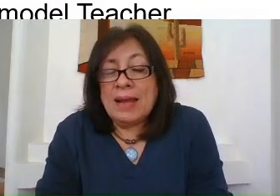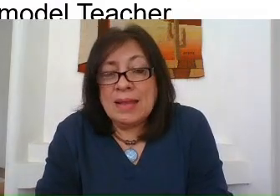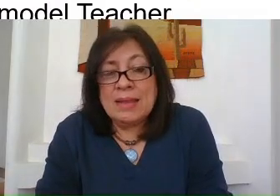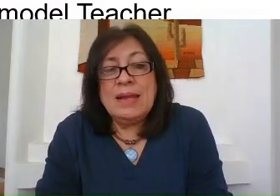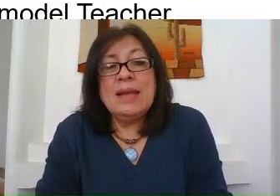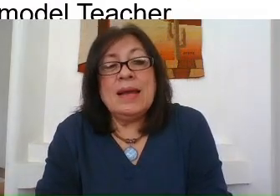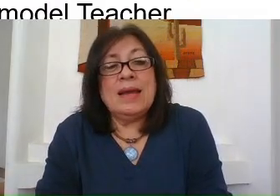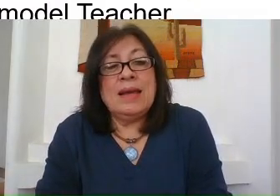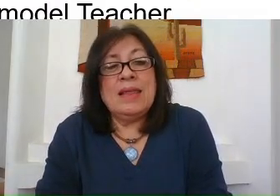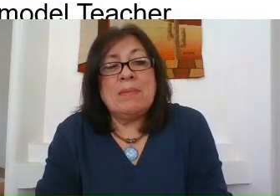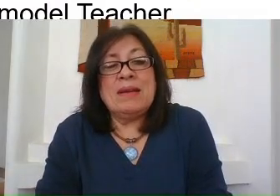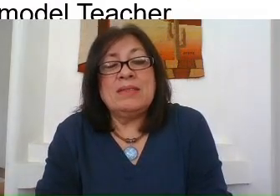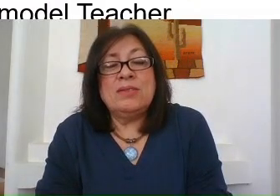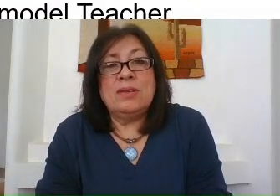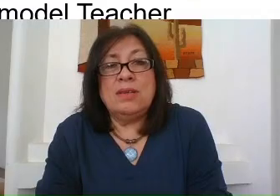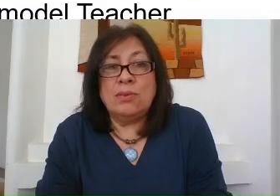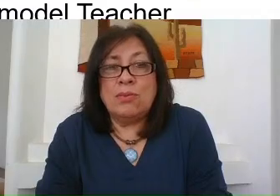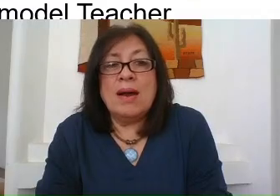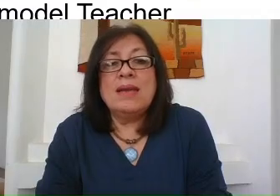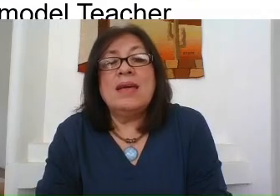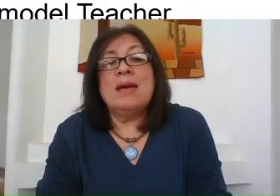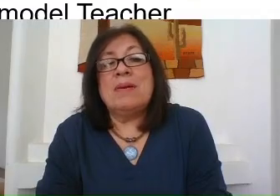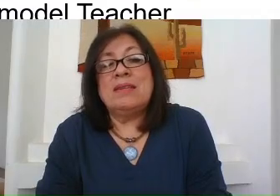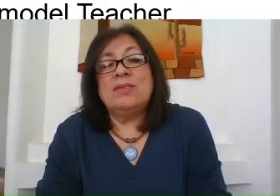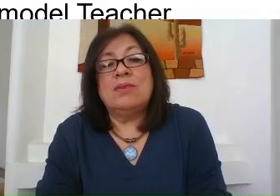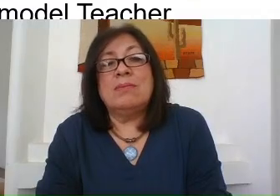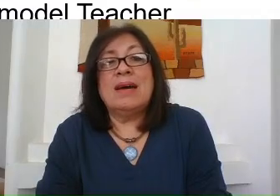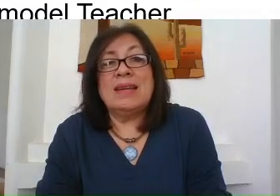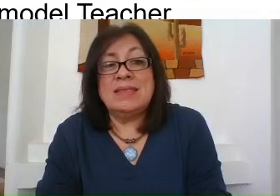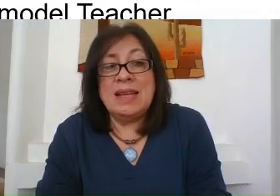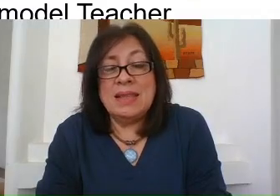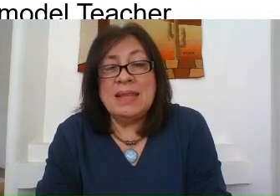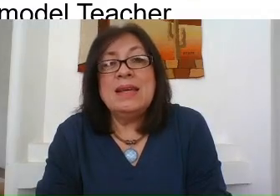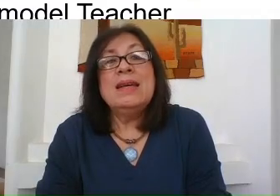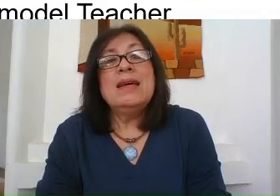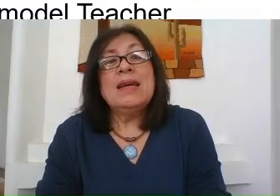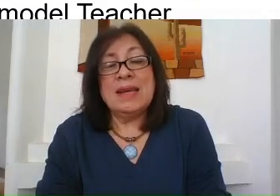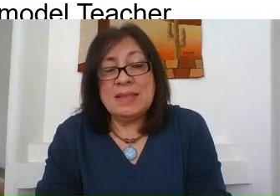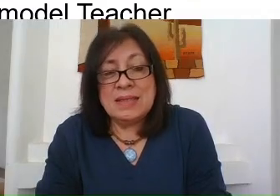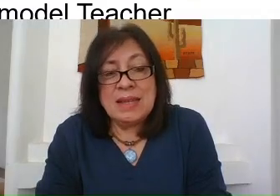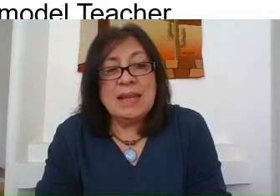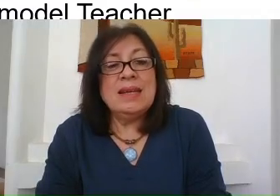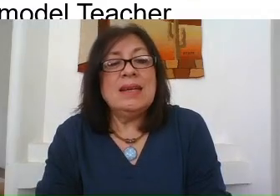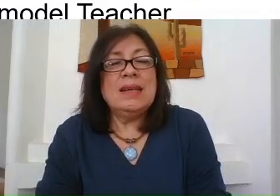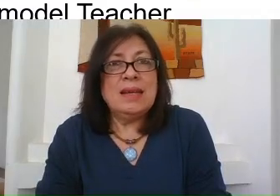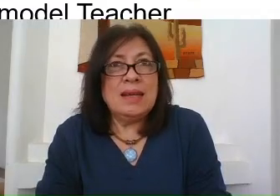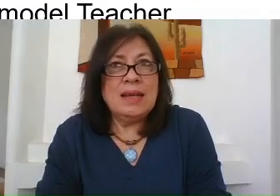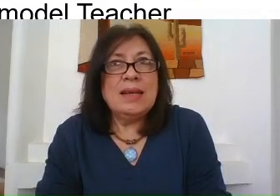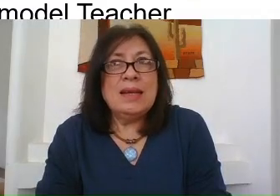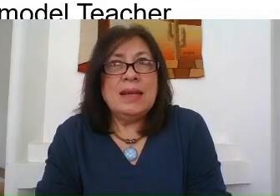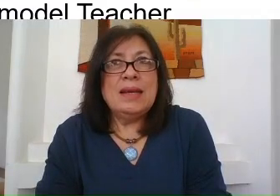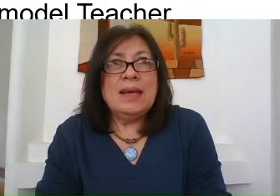Para Argentina es de aparición, y Uruguay es de aparición más reciente. En Chile